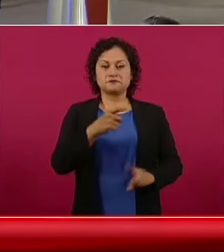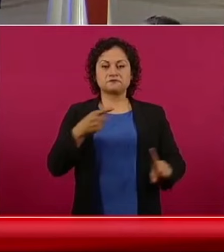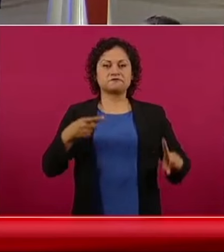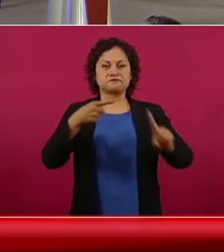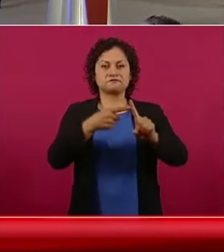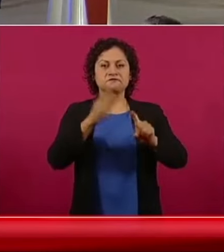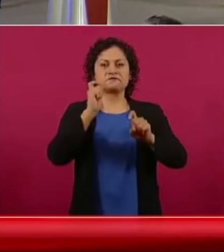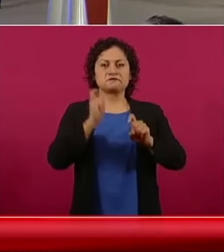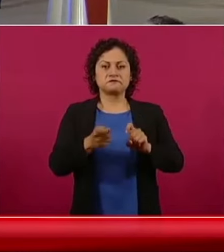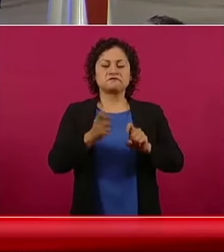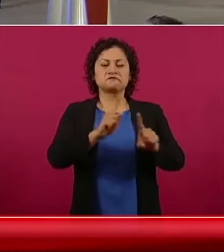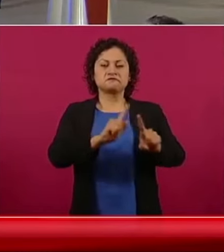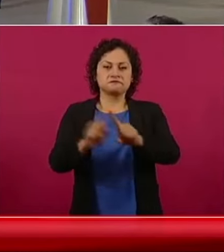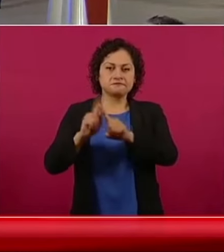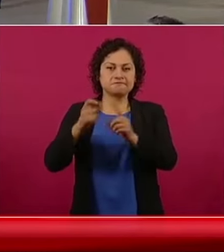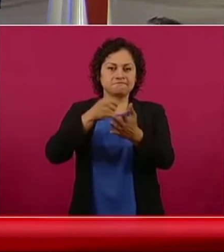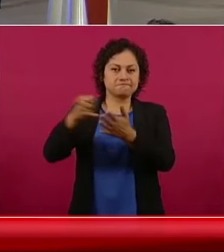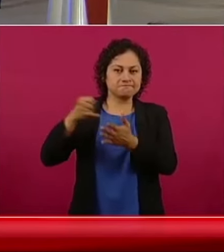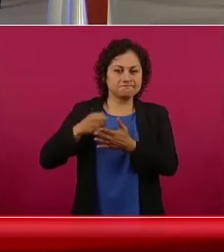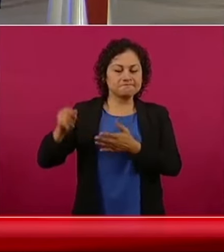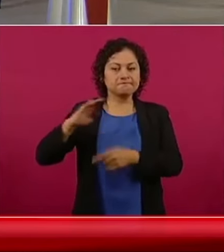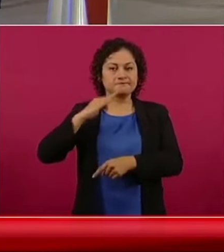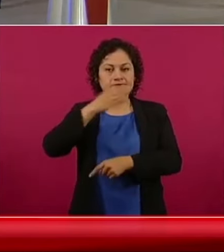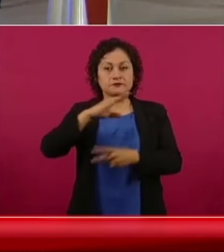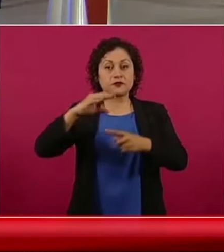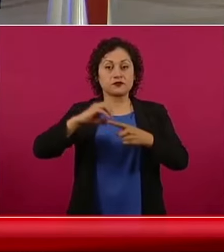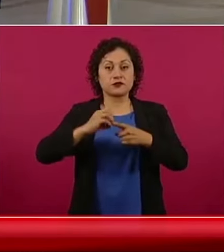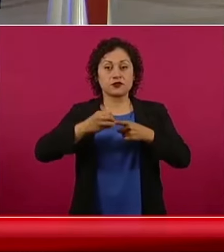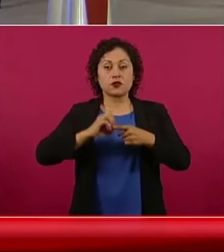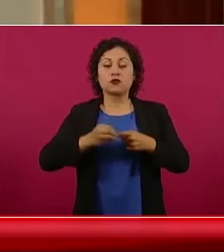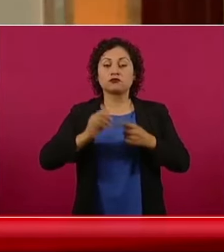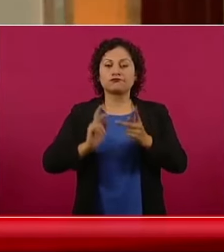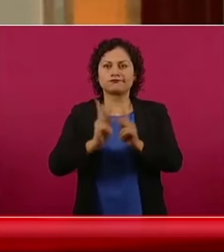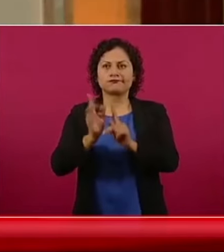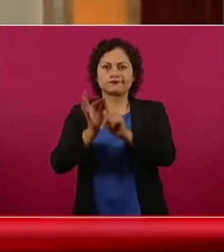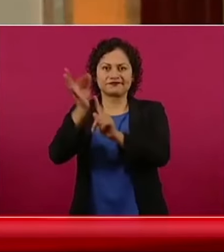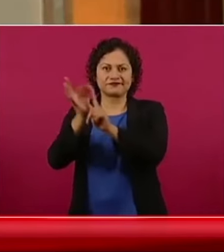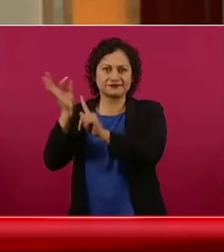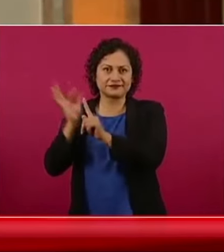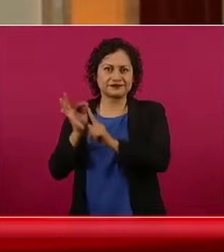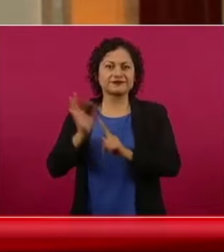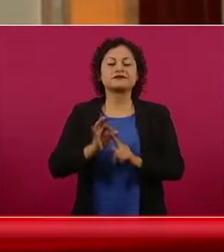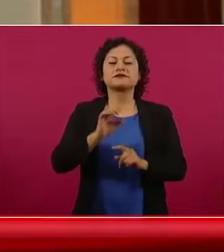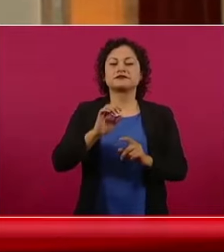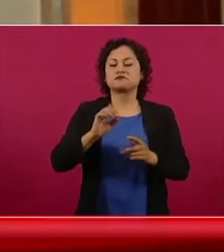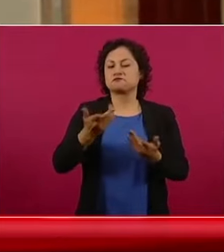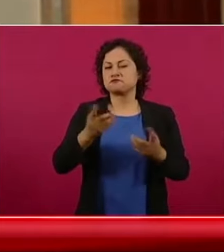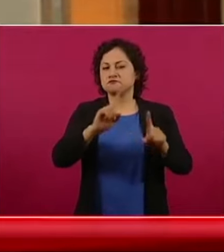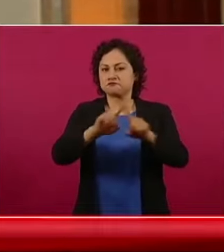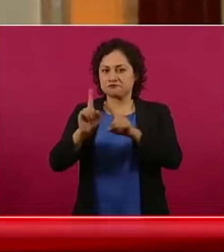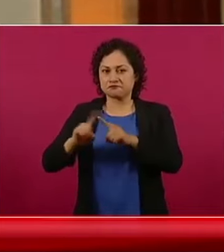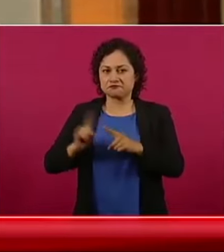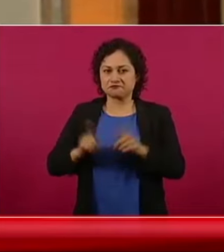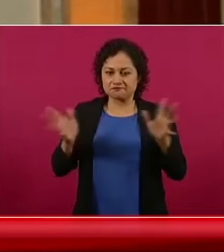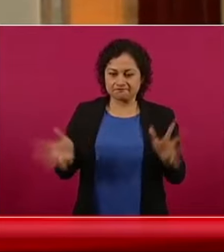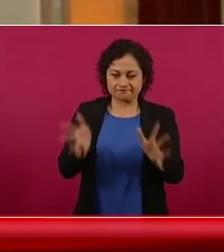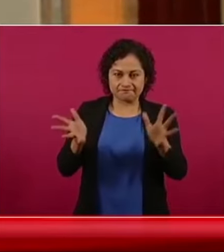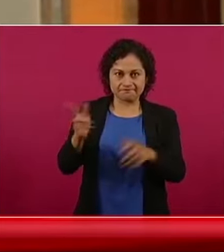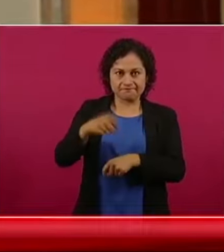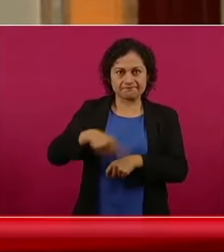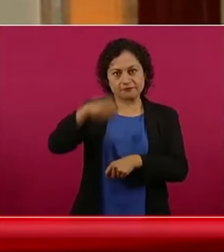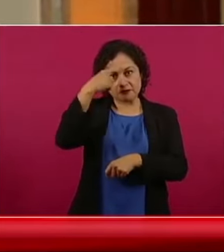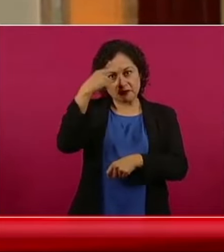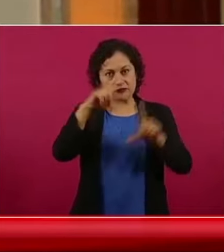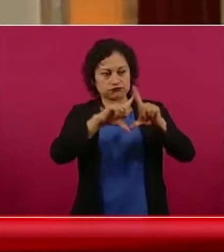básicos, maíz, frijol, trigo, arroz, para poder ser, para poder producir lo que se consume